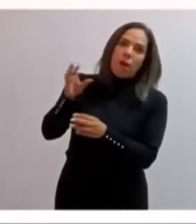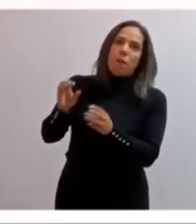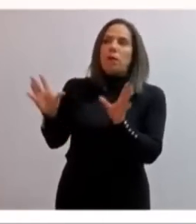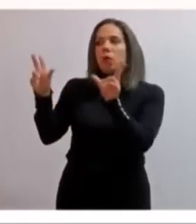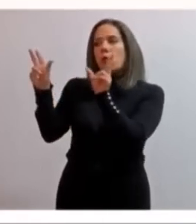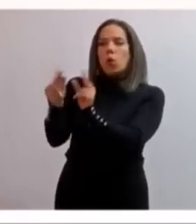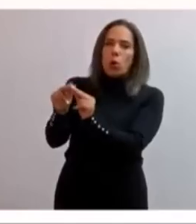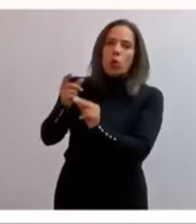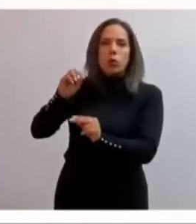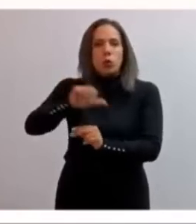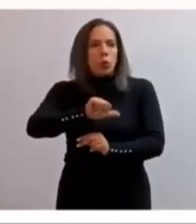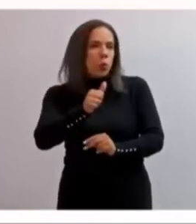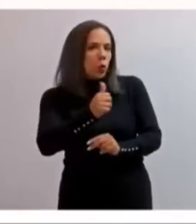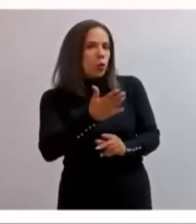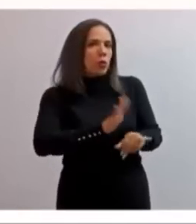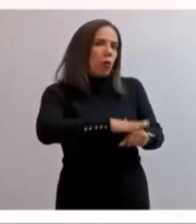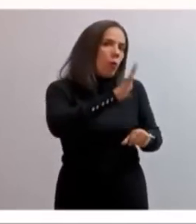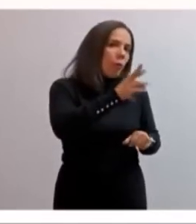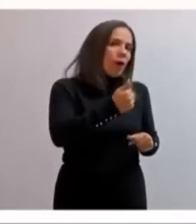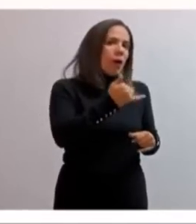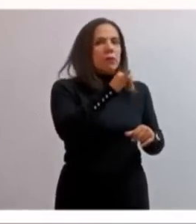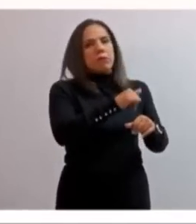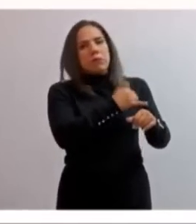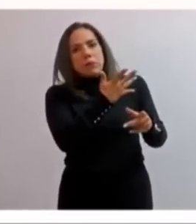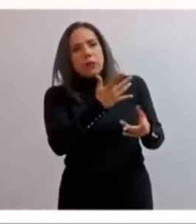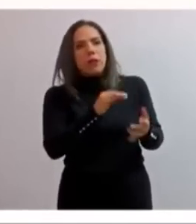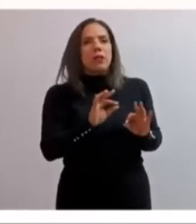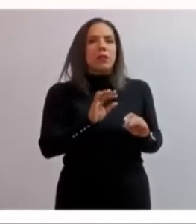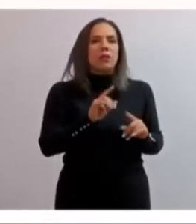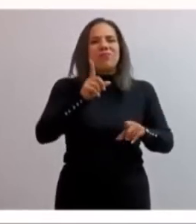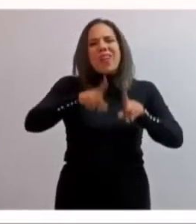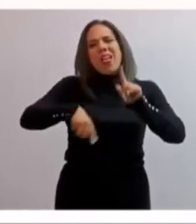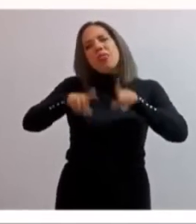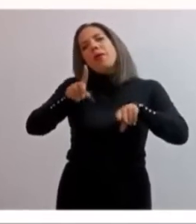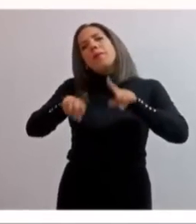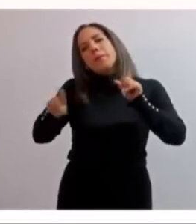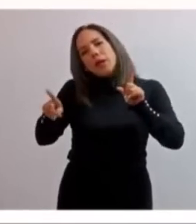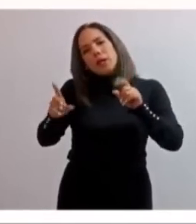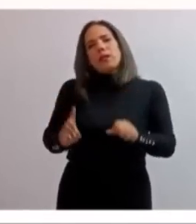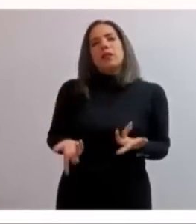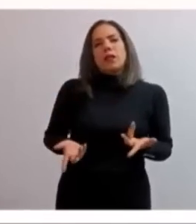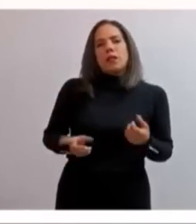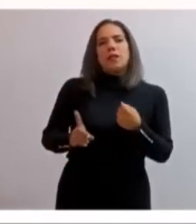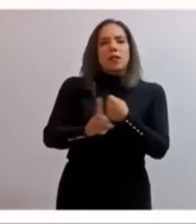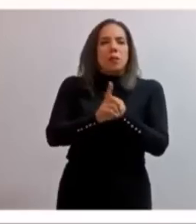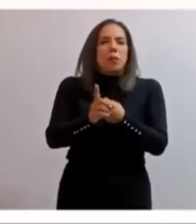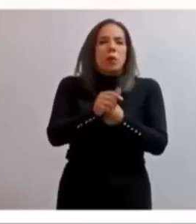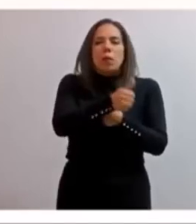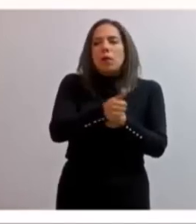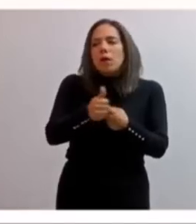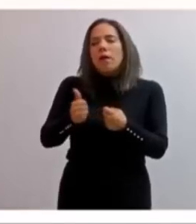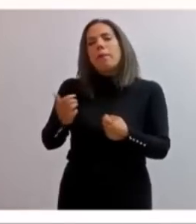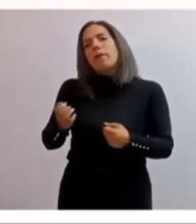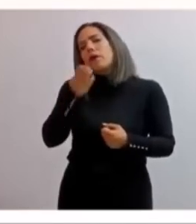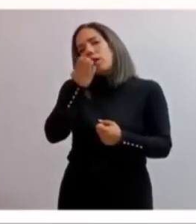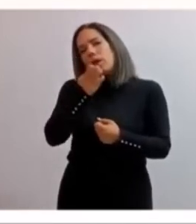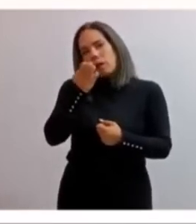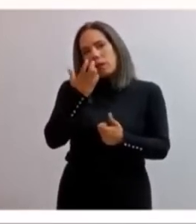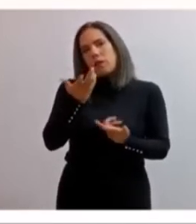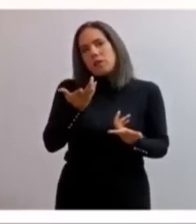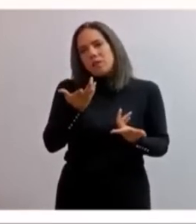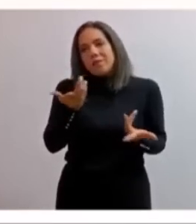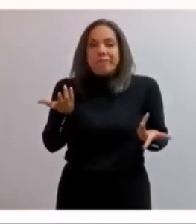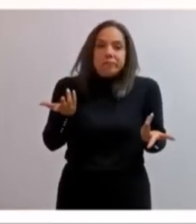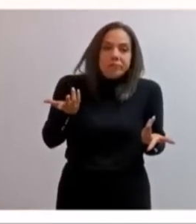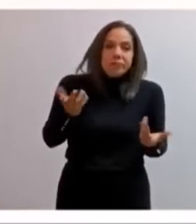pequeño, o porque el jardín de niños o porque la escuela primaria tenga un número más reducido de